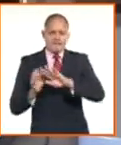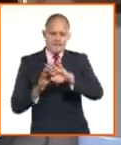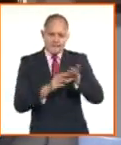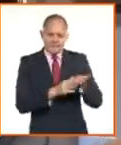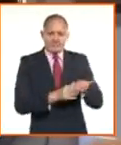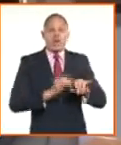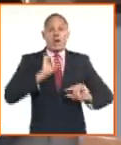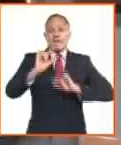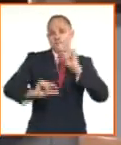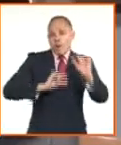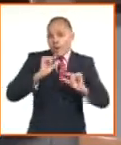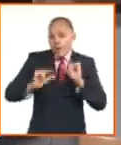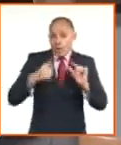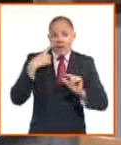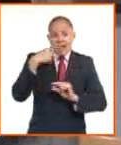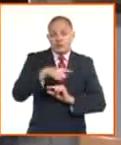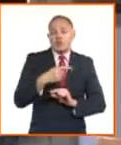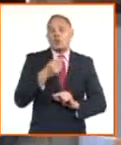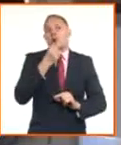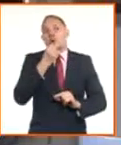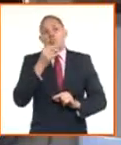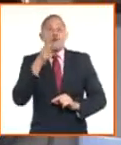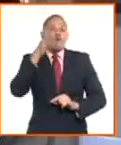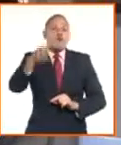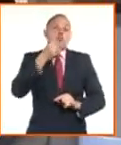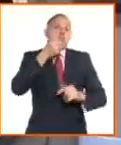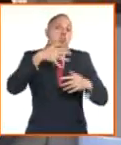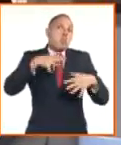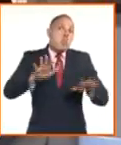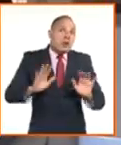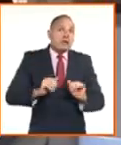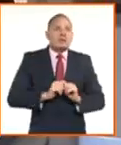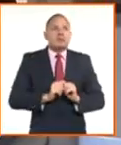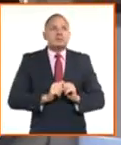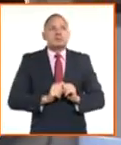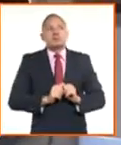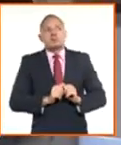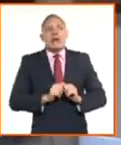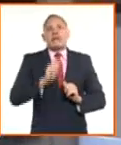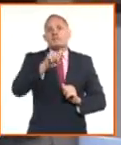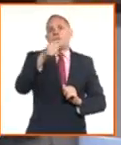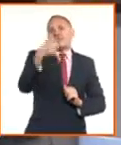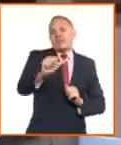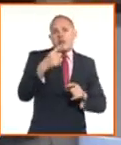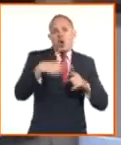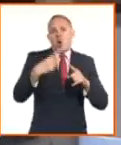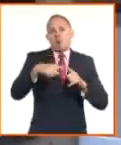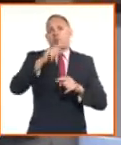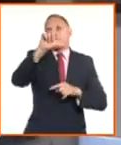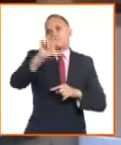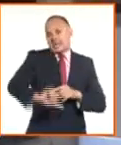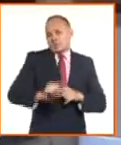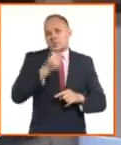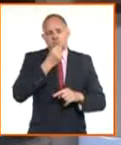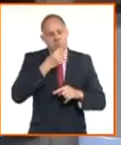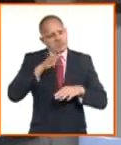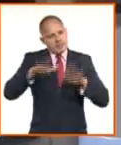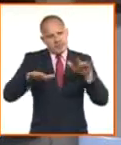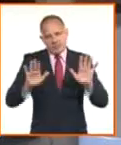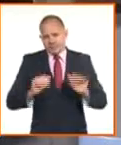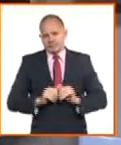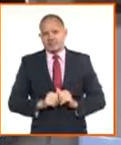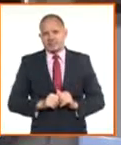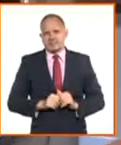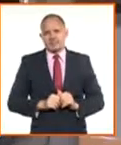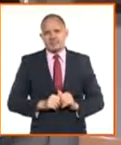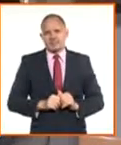mercado cambiario, no es el tipo de cambio de equilibrio de la economía. Porque es un tipo de cambio que va a equilibrar las